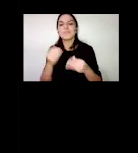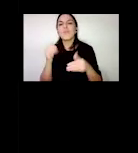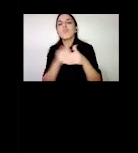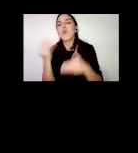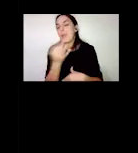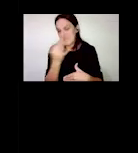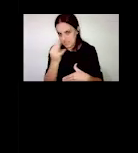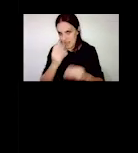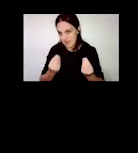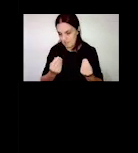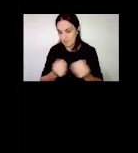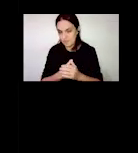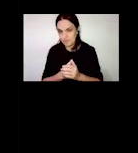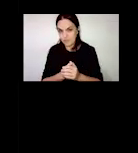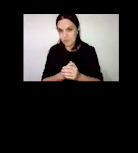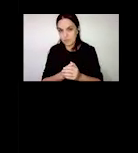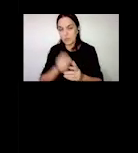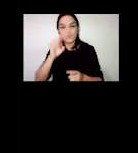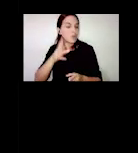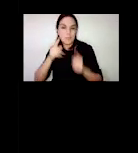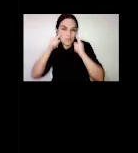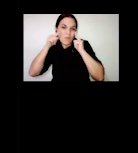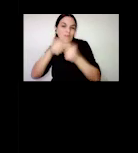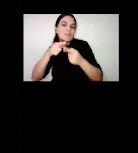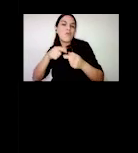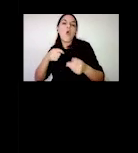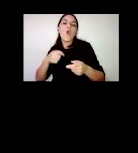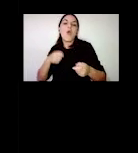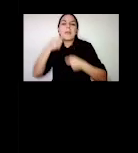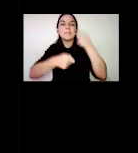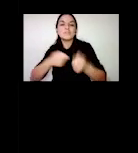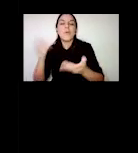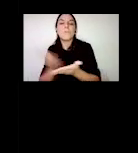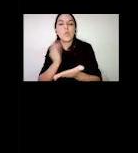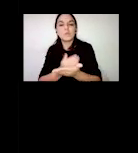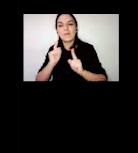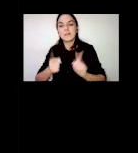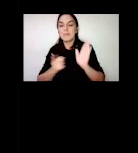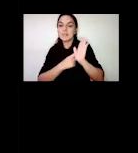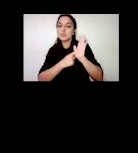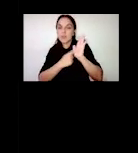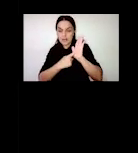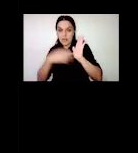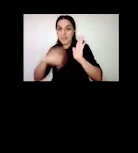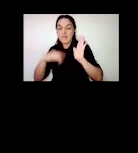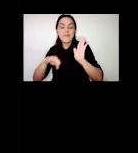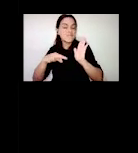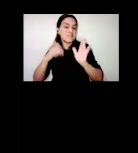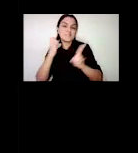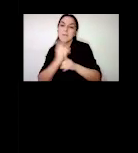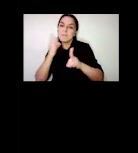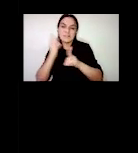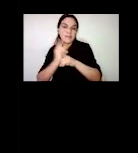son fondos que se destinan a inversiones productivas. Y la titularidad siempre tiene que estar conservada